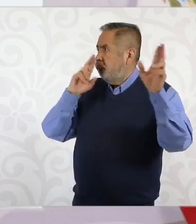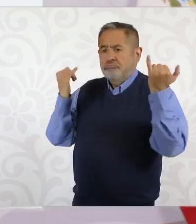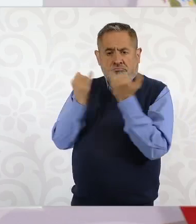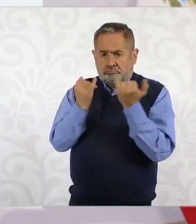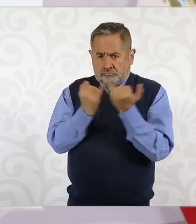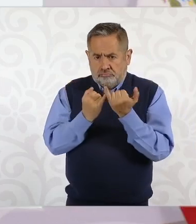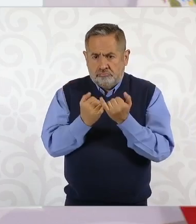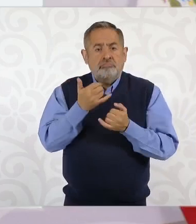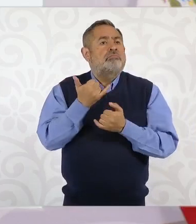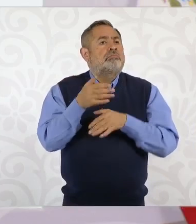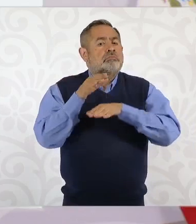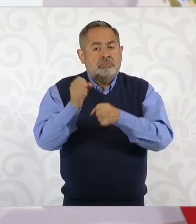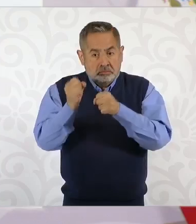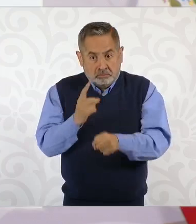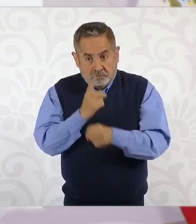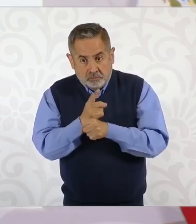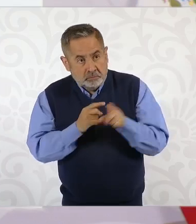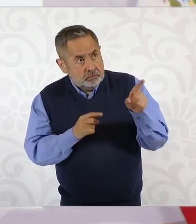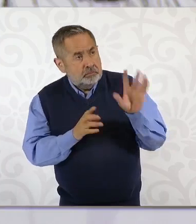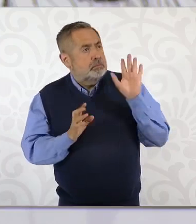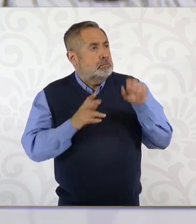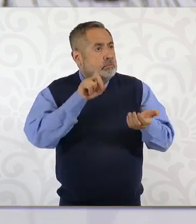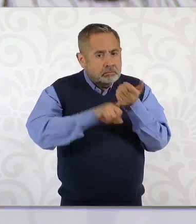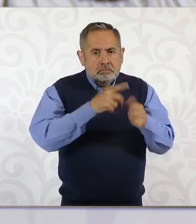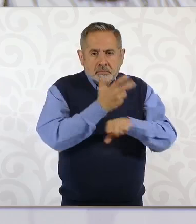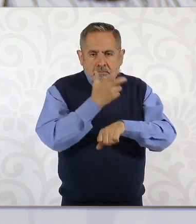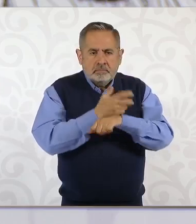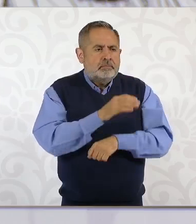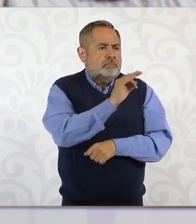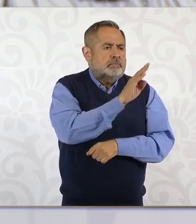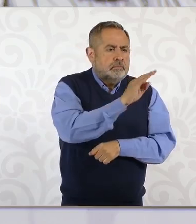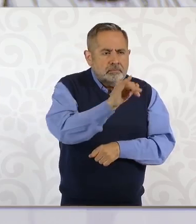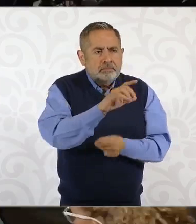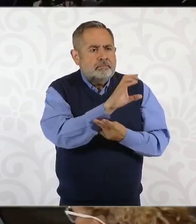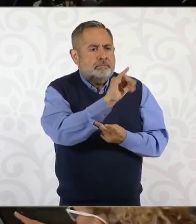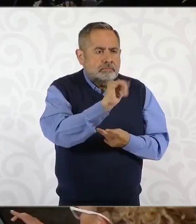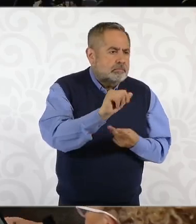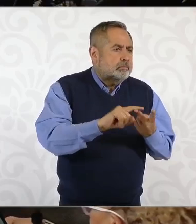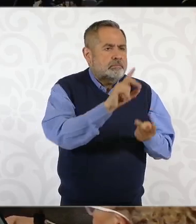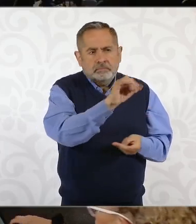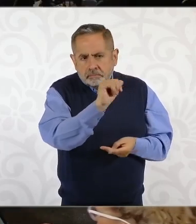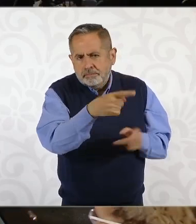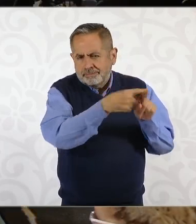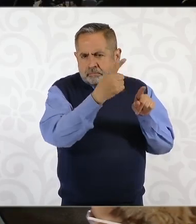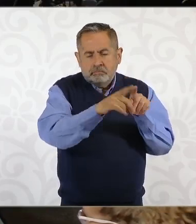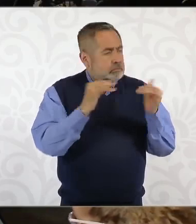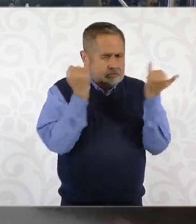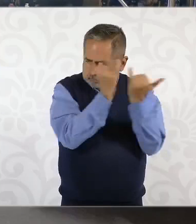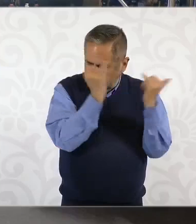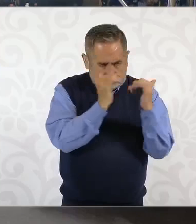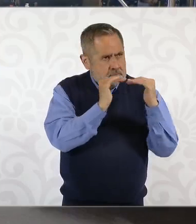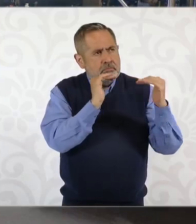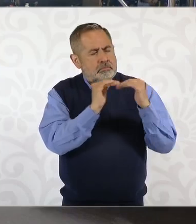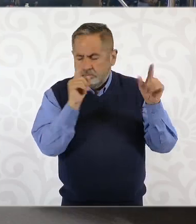de seguridad con todas las instituciones del gobierno de los Estados Unidos. Presidenta, en otro tema,